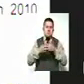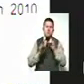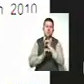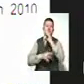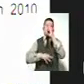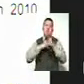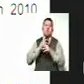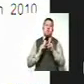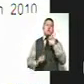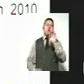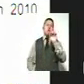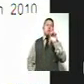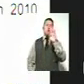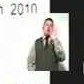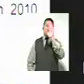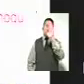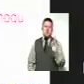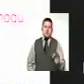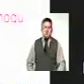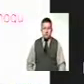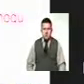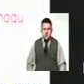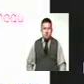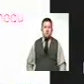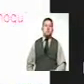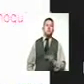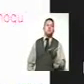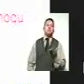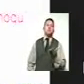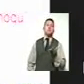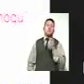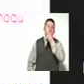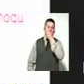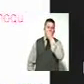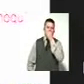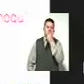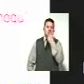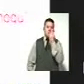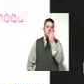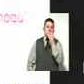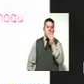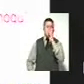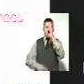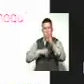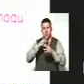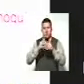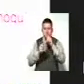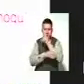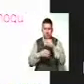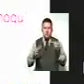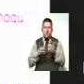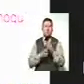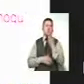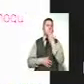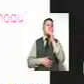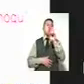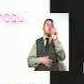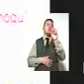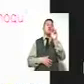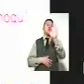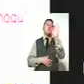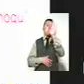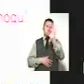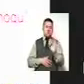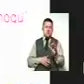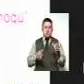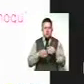nutrición global es el 3.4%. Siguiente. Si vemos la nutrición global, en los niños indígenas es del 7.5,